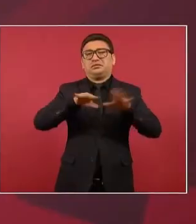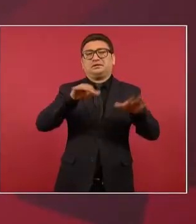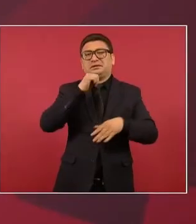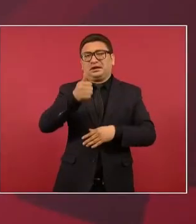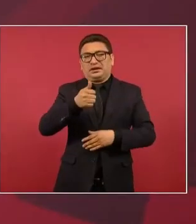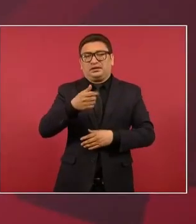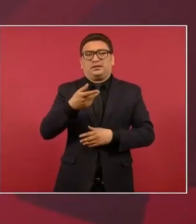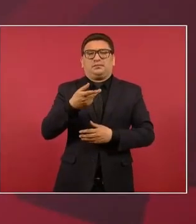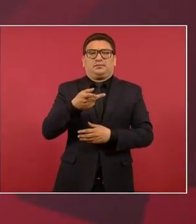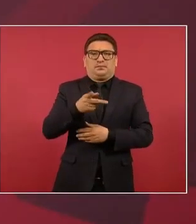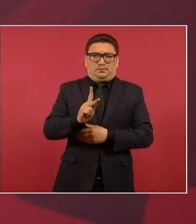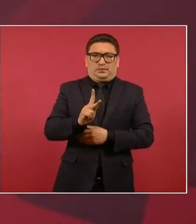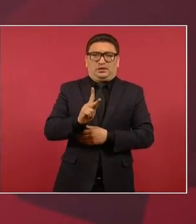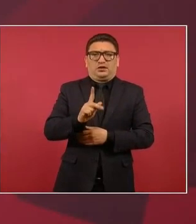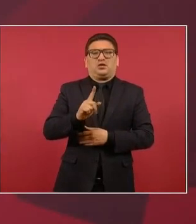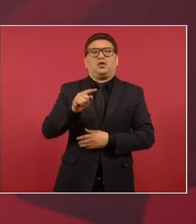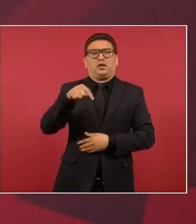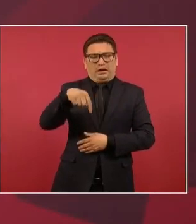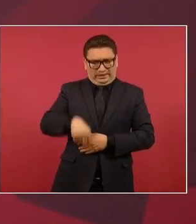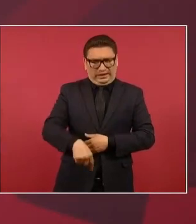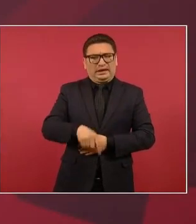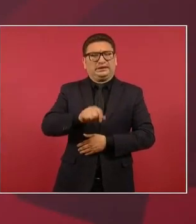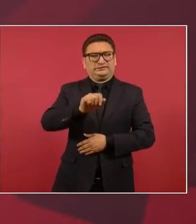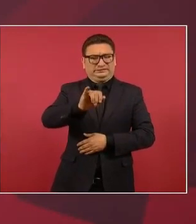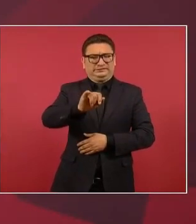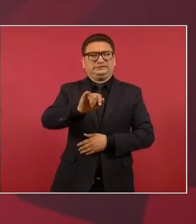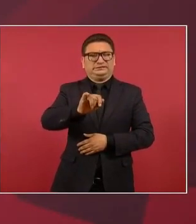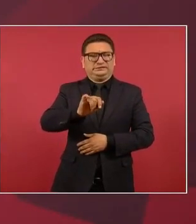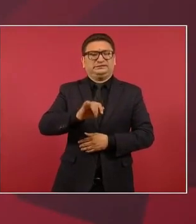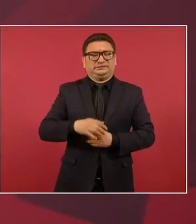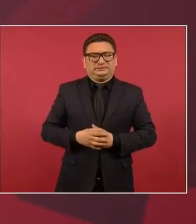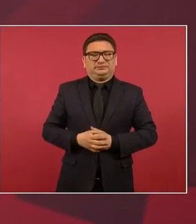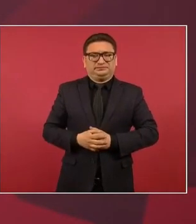sí aquí y sobre todo